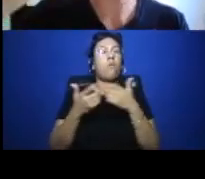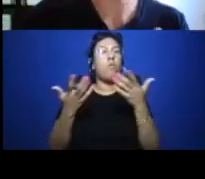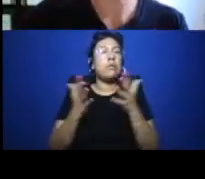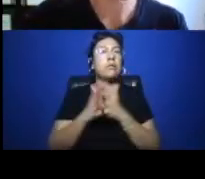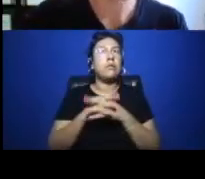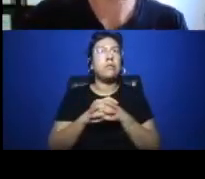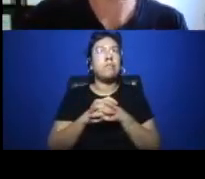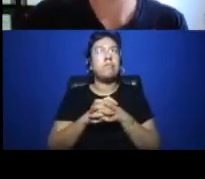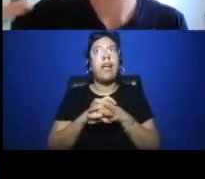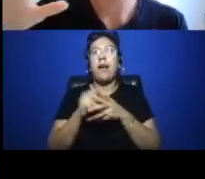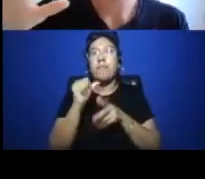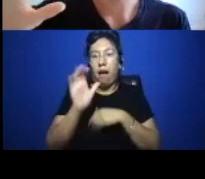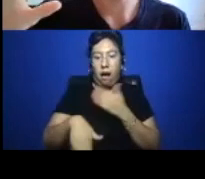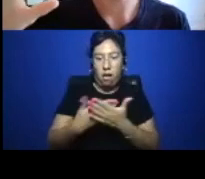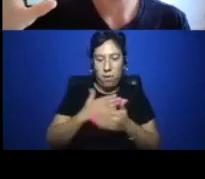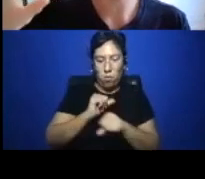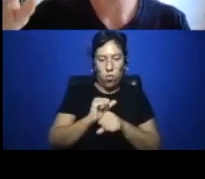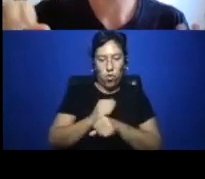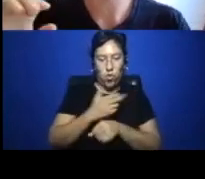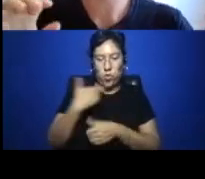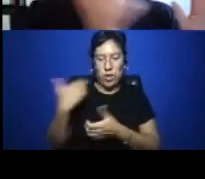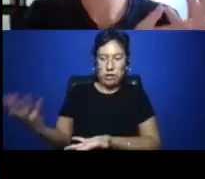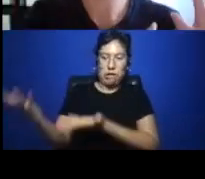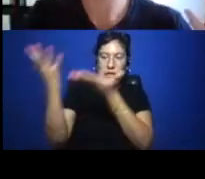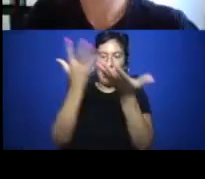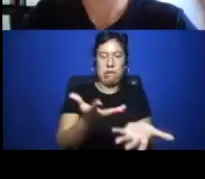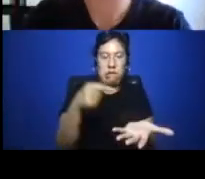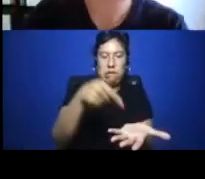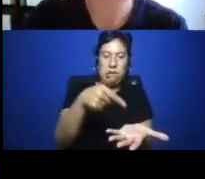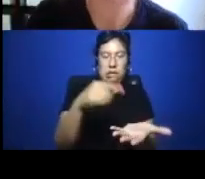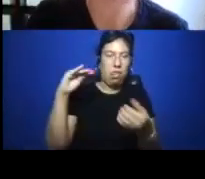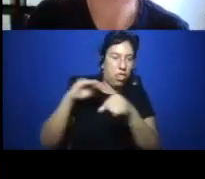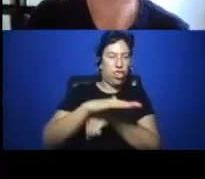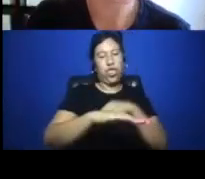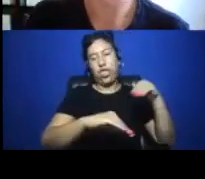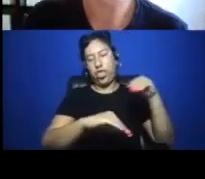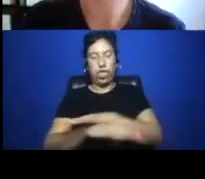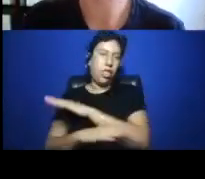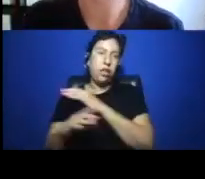¿Cómo los puedo mantener separados para no traer todos mis riesgos de mi trabajo